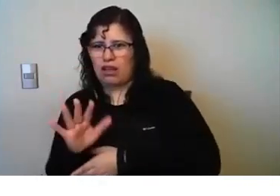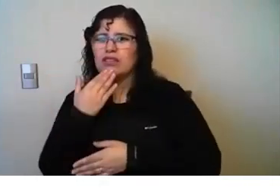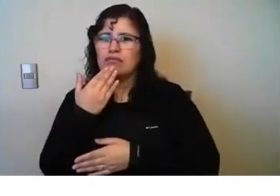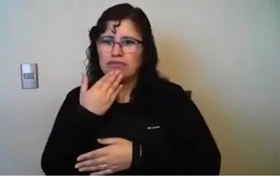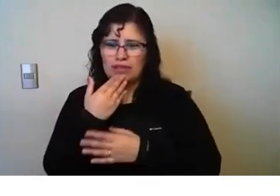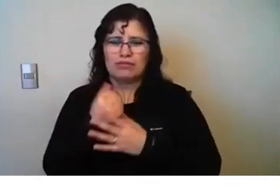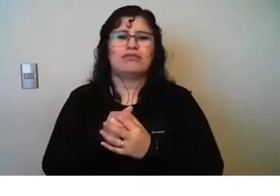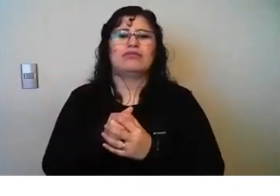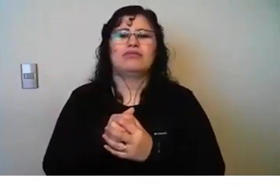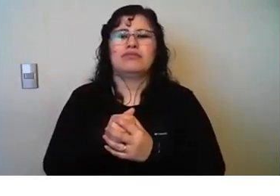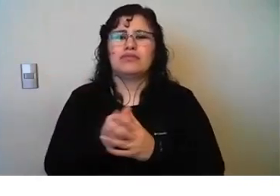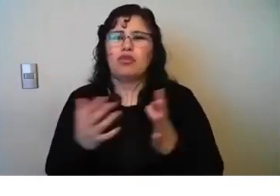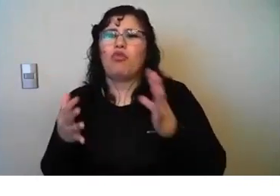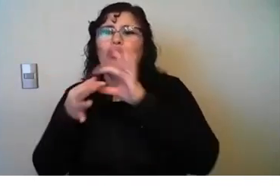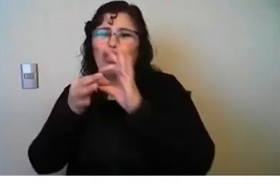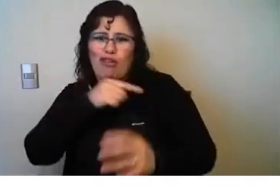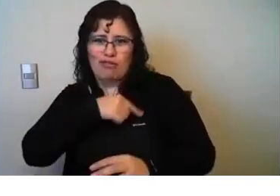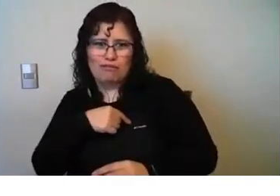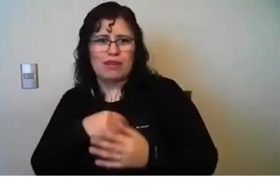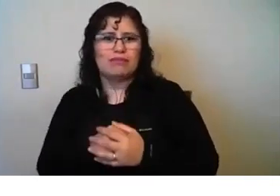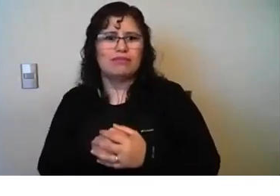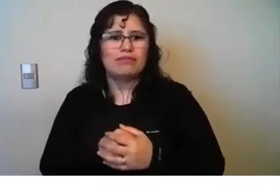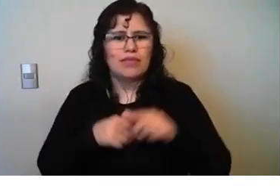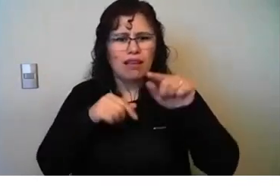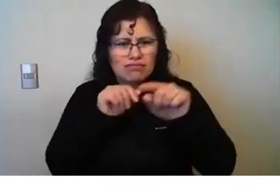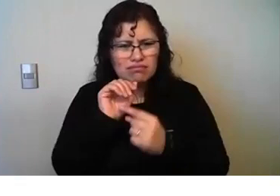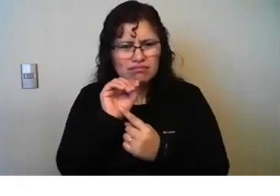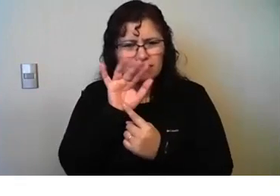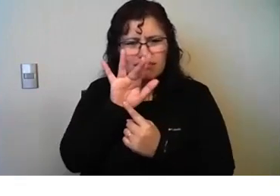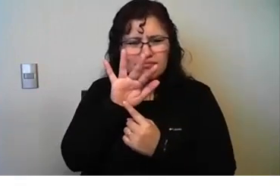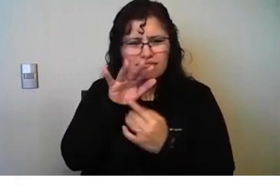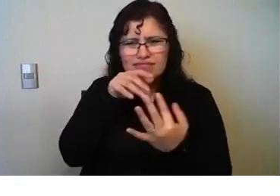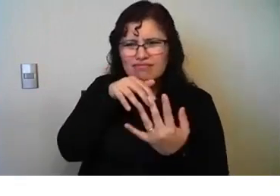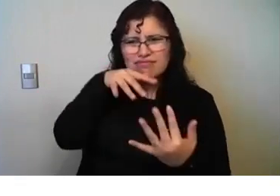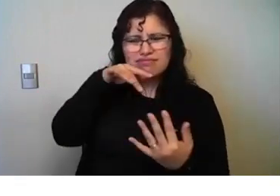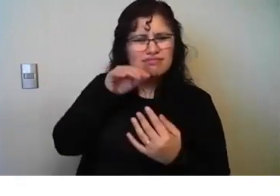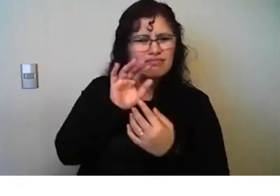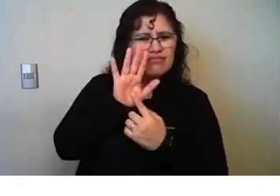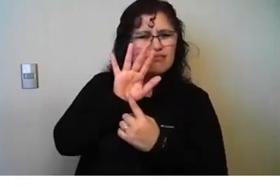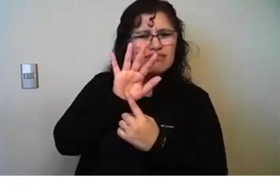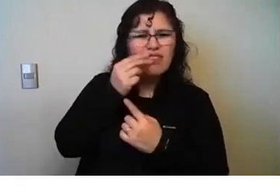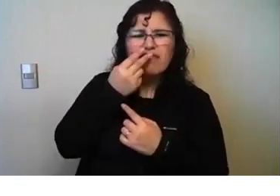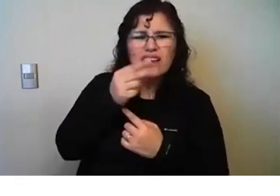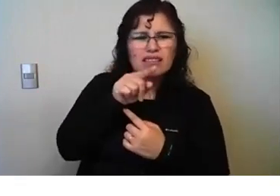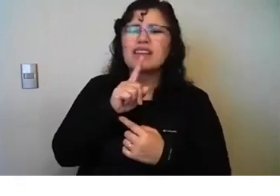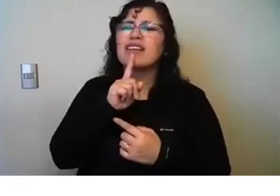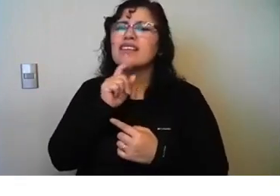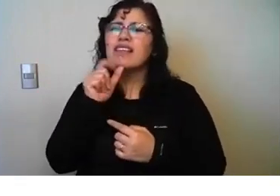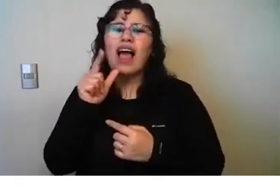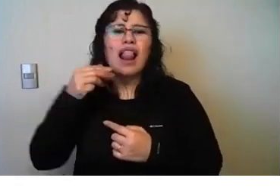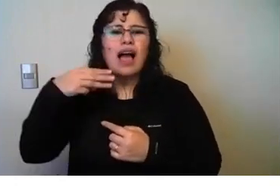Y si se fijan acá, esta fibra o esta neurona tiene una relación tálamo con la